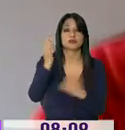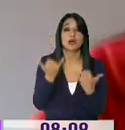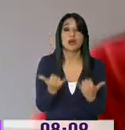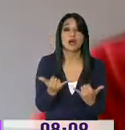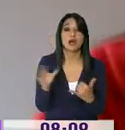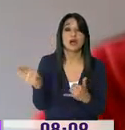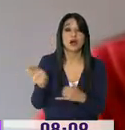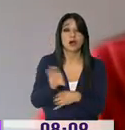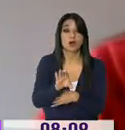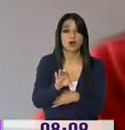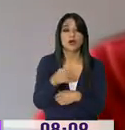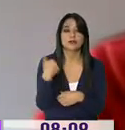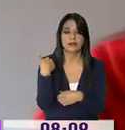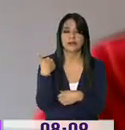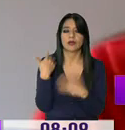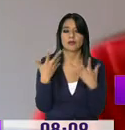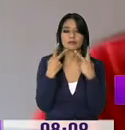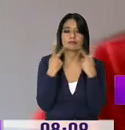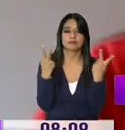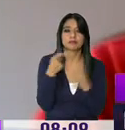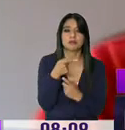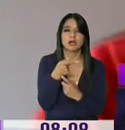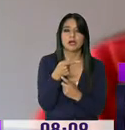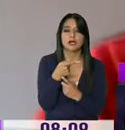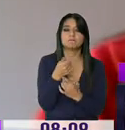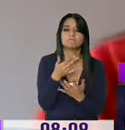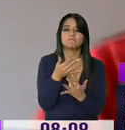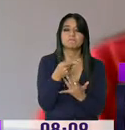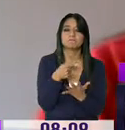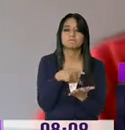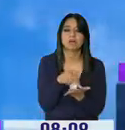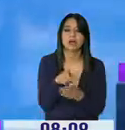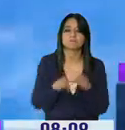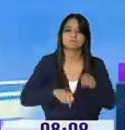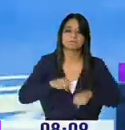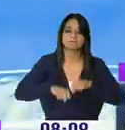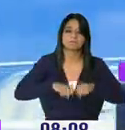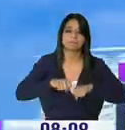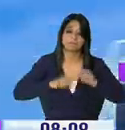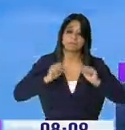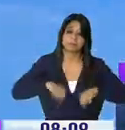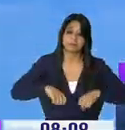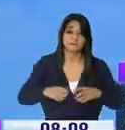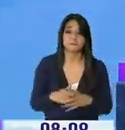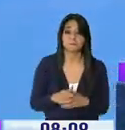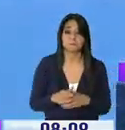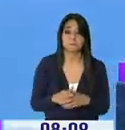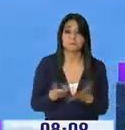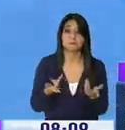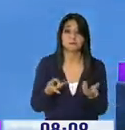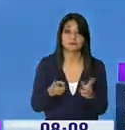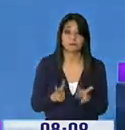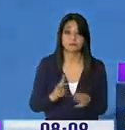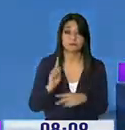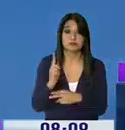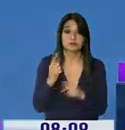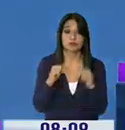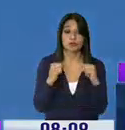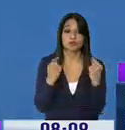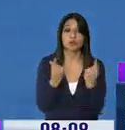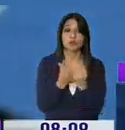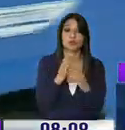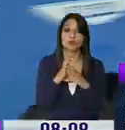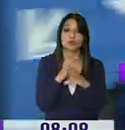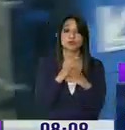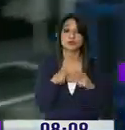la EMOP para la implementación de las ciclorrutas. Además, esperan que para la fecha en el que el primer grupo de unidades